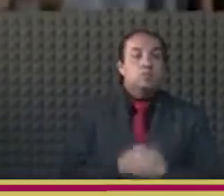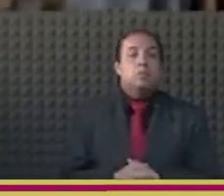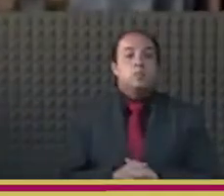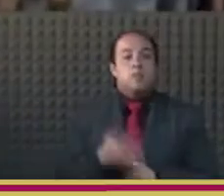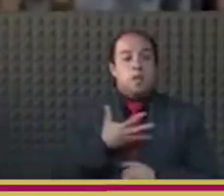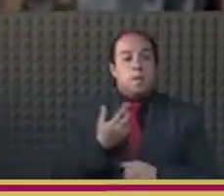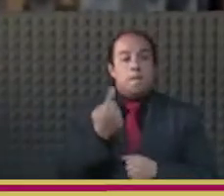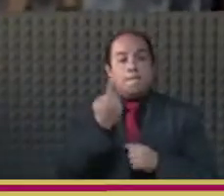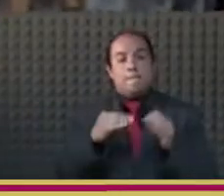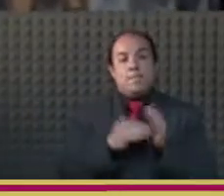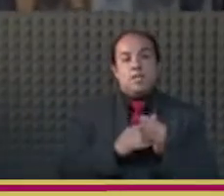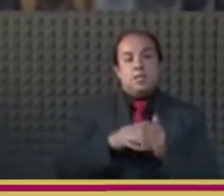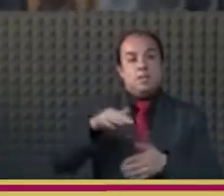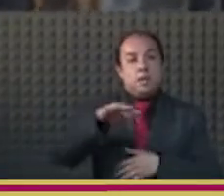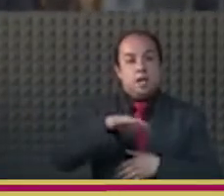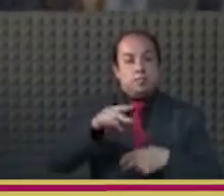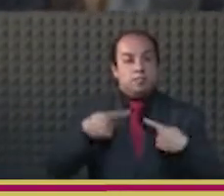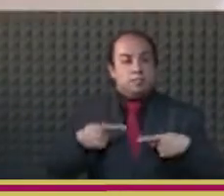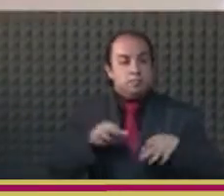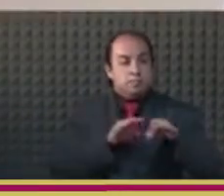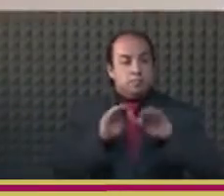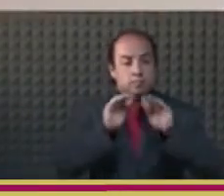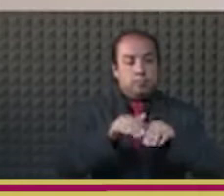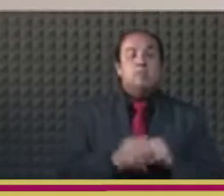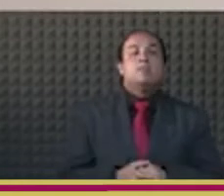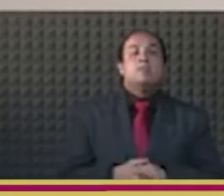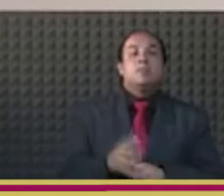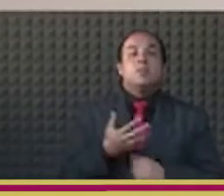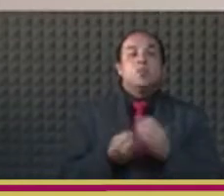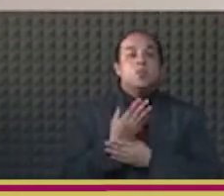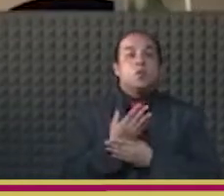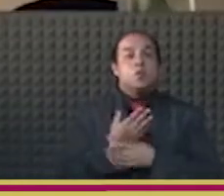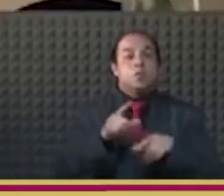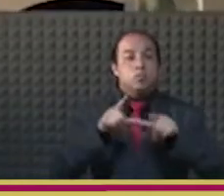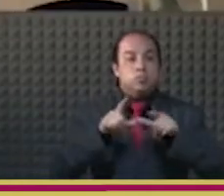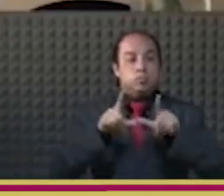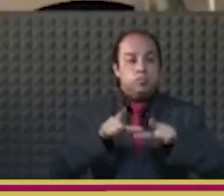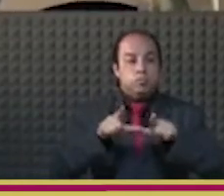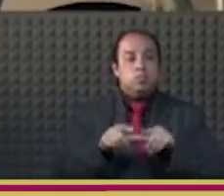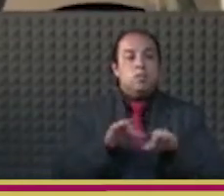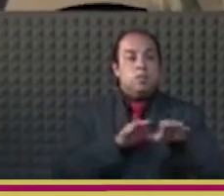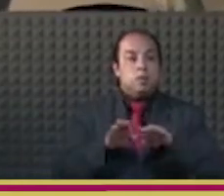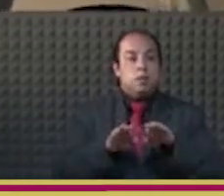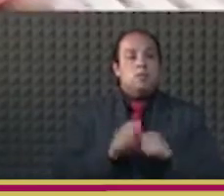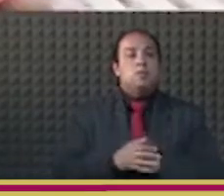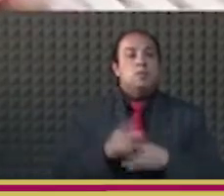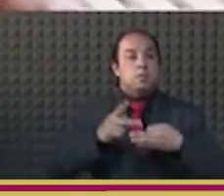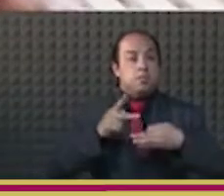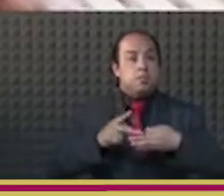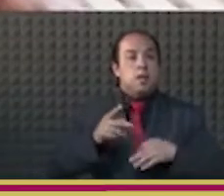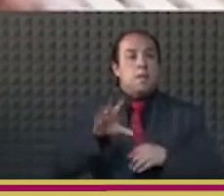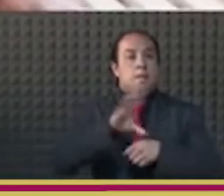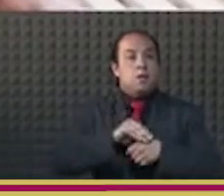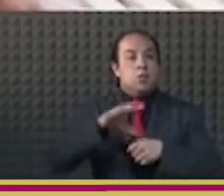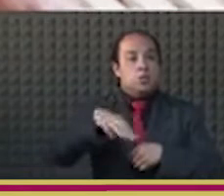con miles de perfiles laborales registrados. El nuevo portal de empleo es una plataforma que te permite como buscador de empleo tener